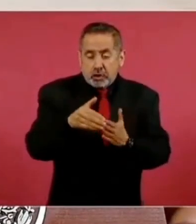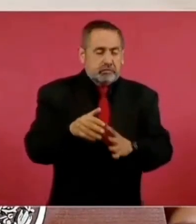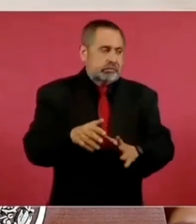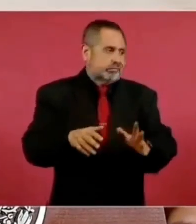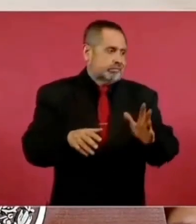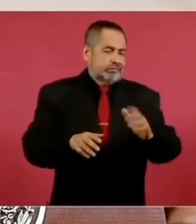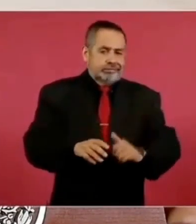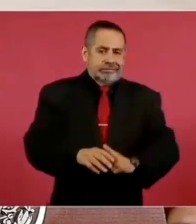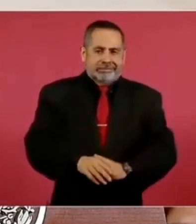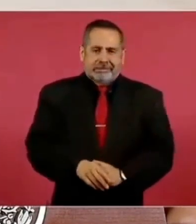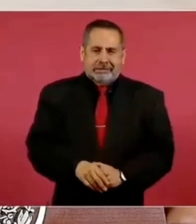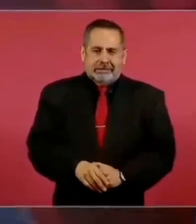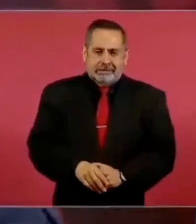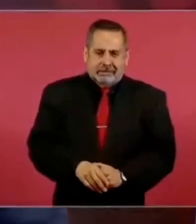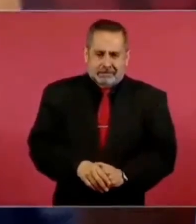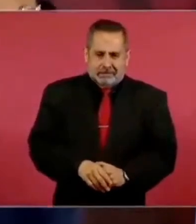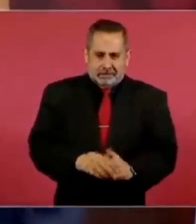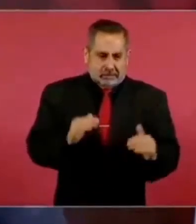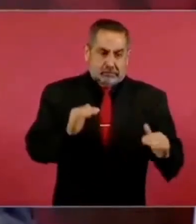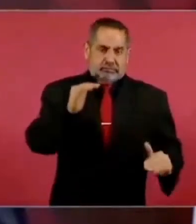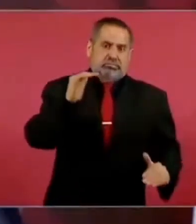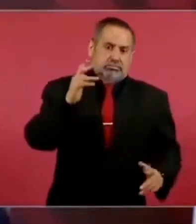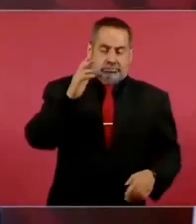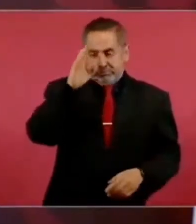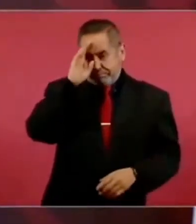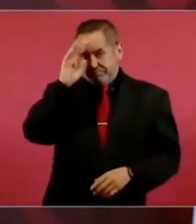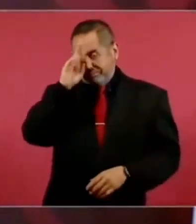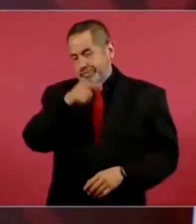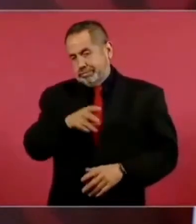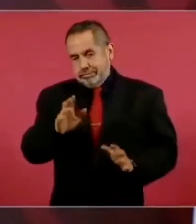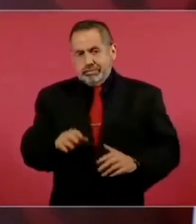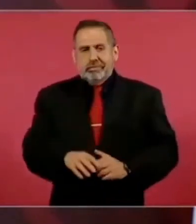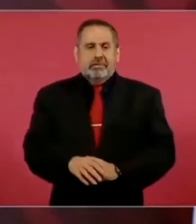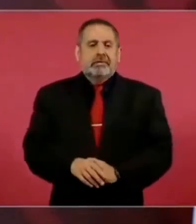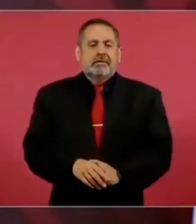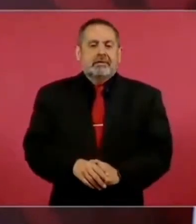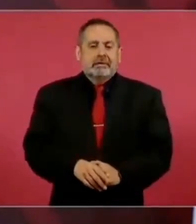millones hay esos nivelit no